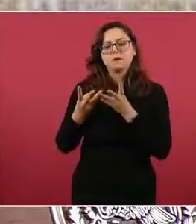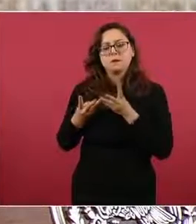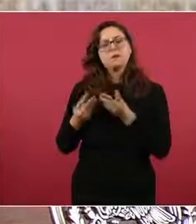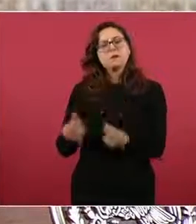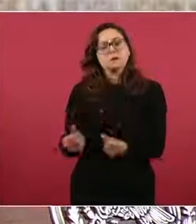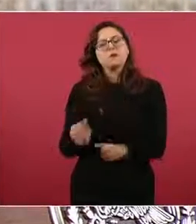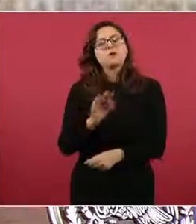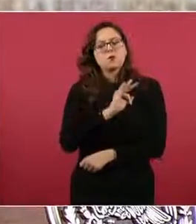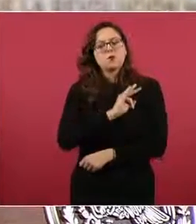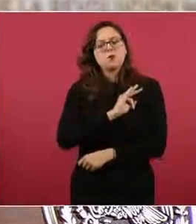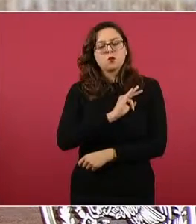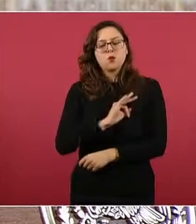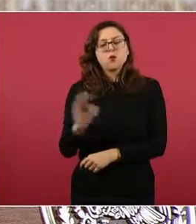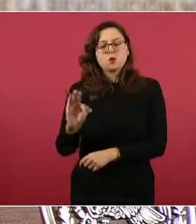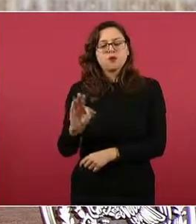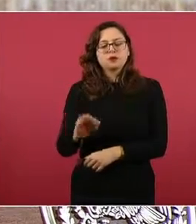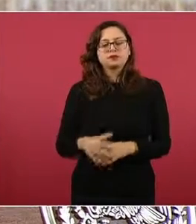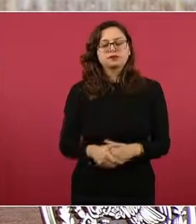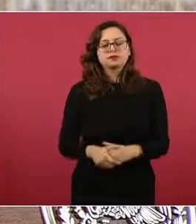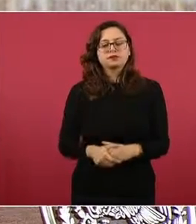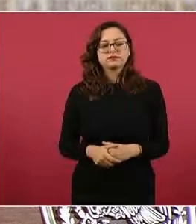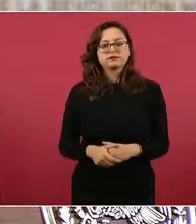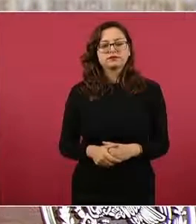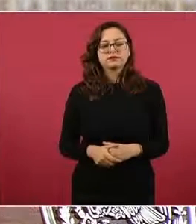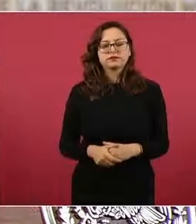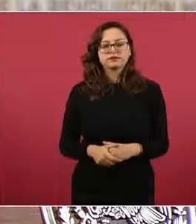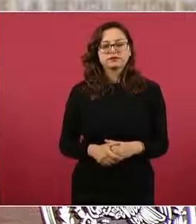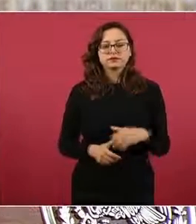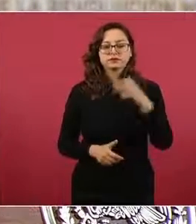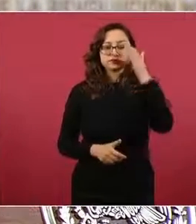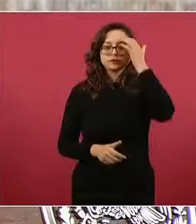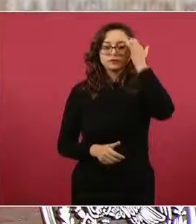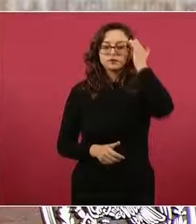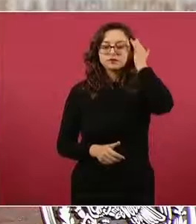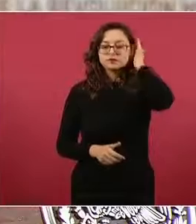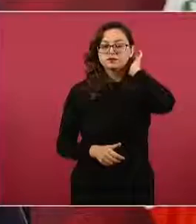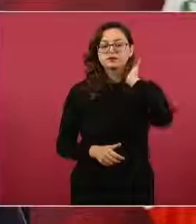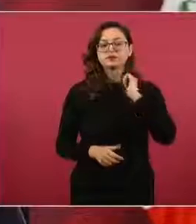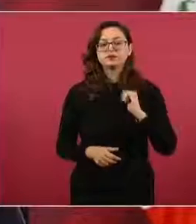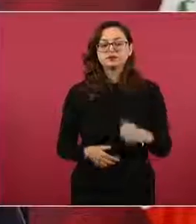y sobre todo también no permitir la corrupción.